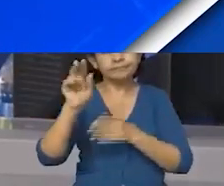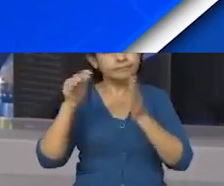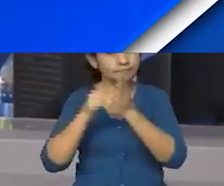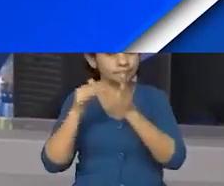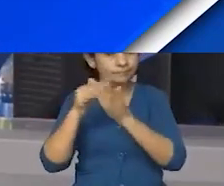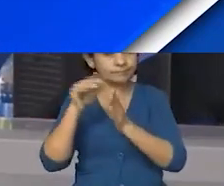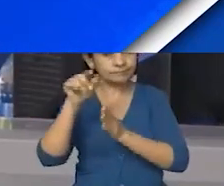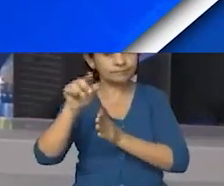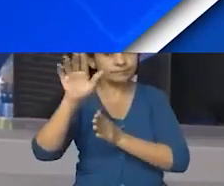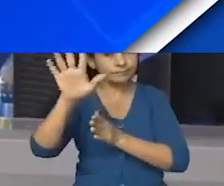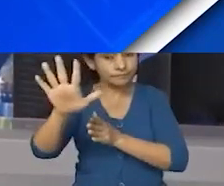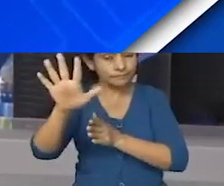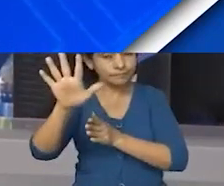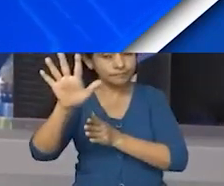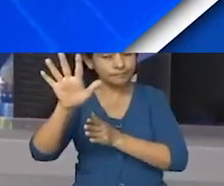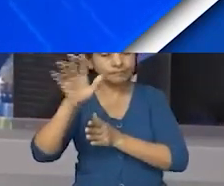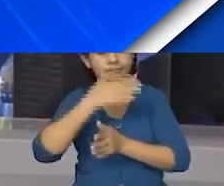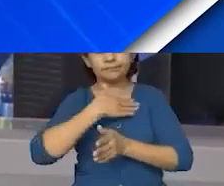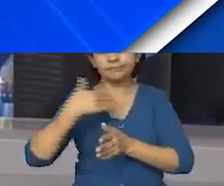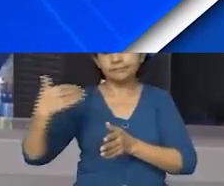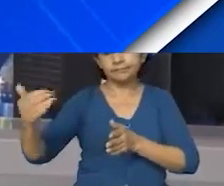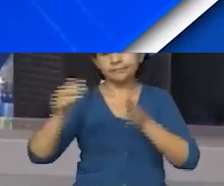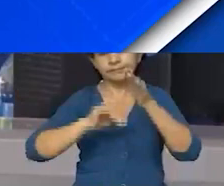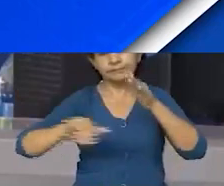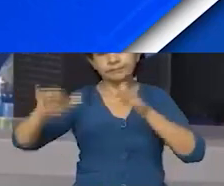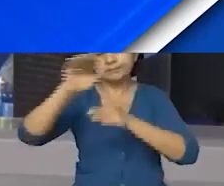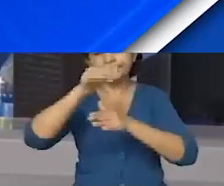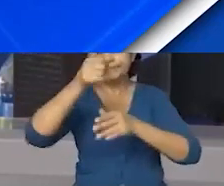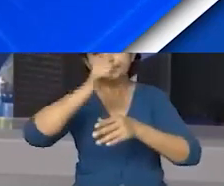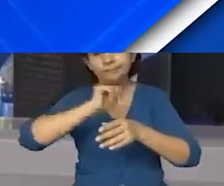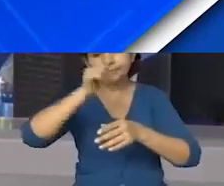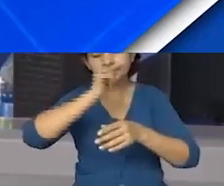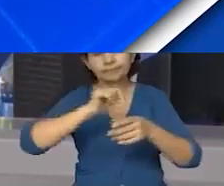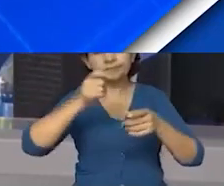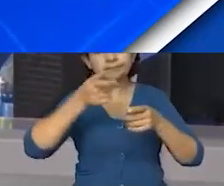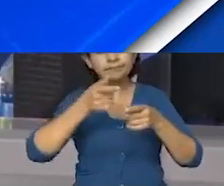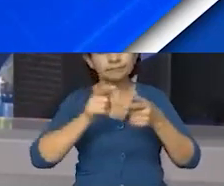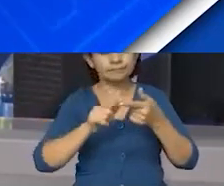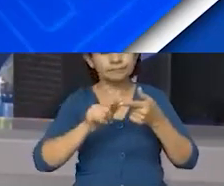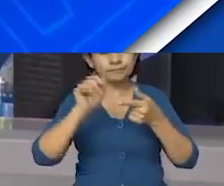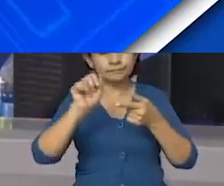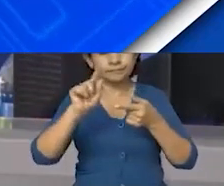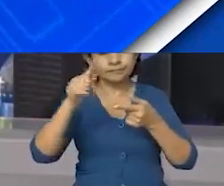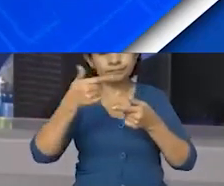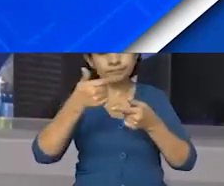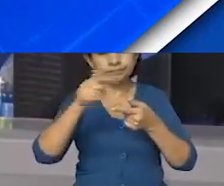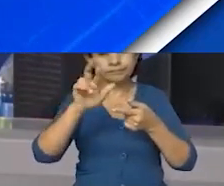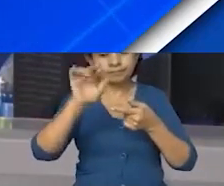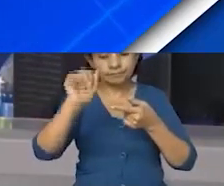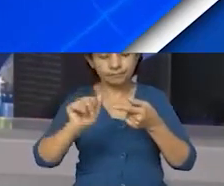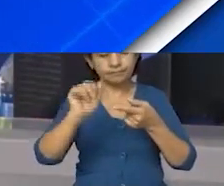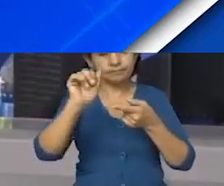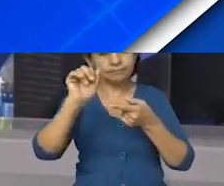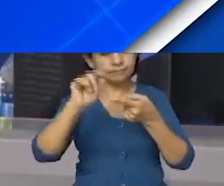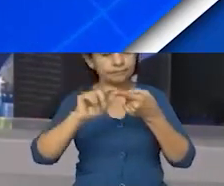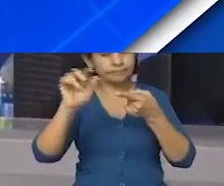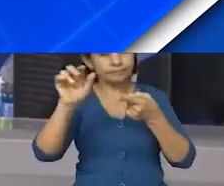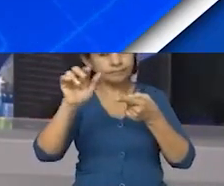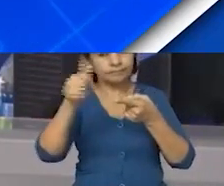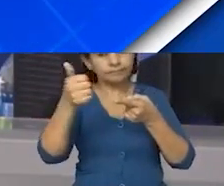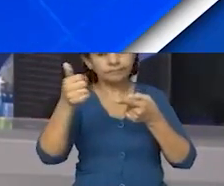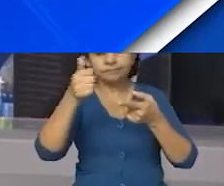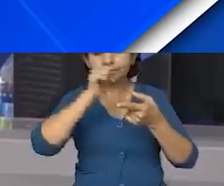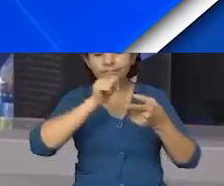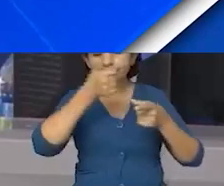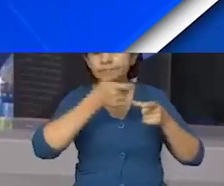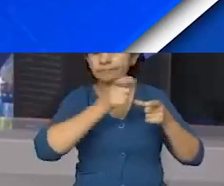millones. De mejoramiento y ampliación del sistema de agua potable de Altagracia, 87 millones. Mejoramiento y ampliación del